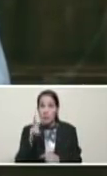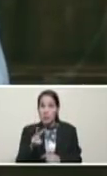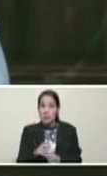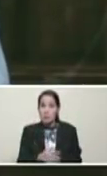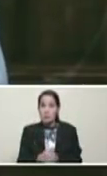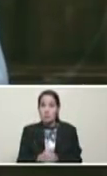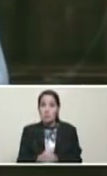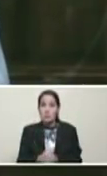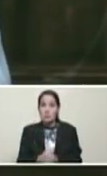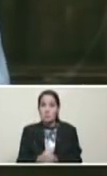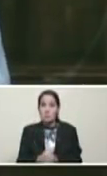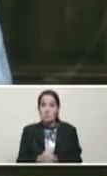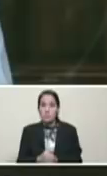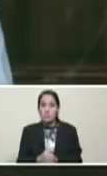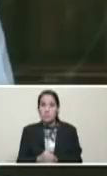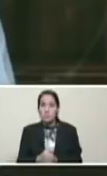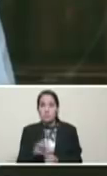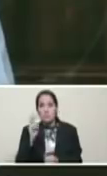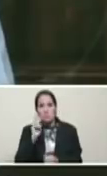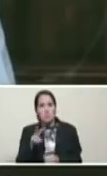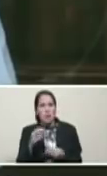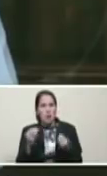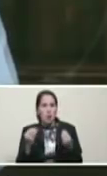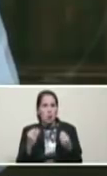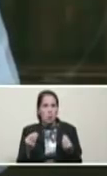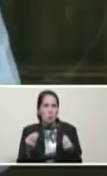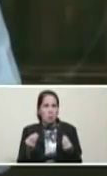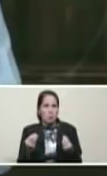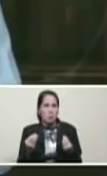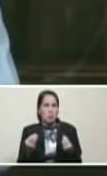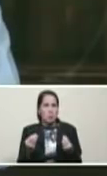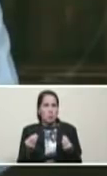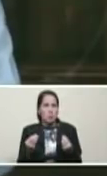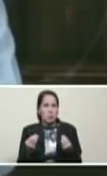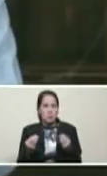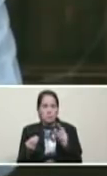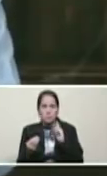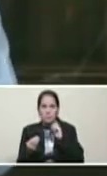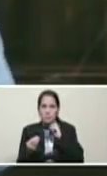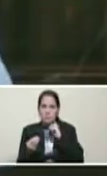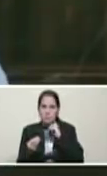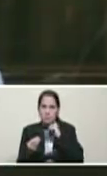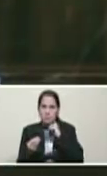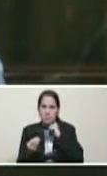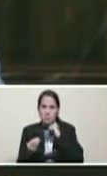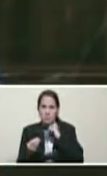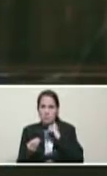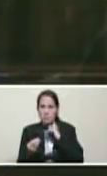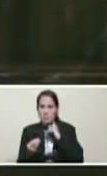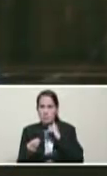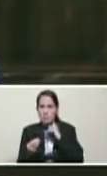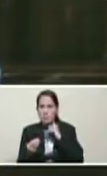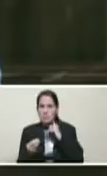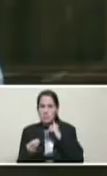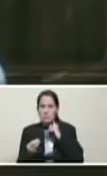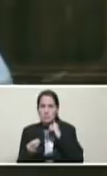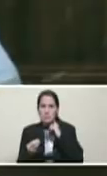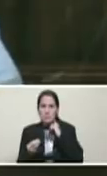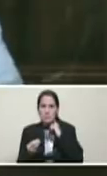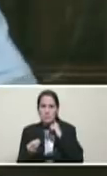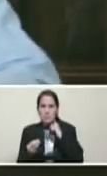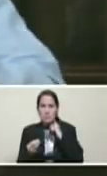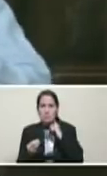lo pongo sobre el terreno como dice la canción lo pongo